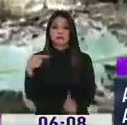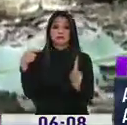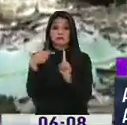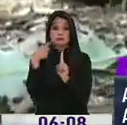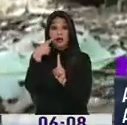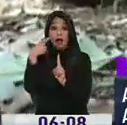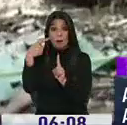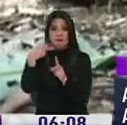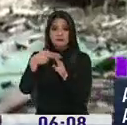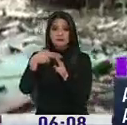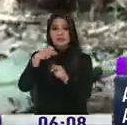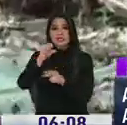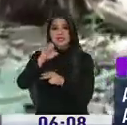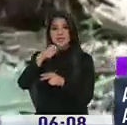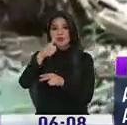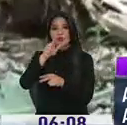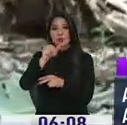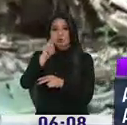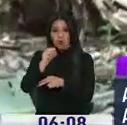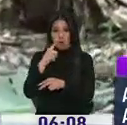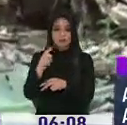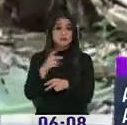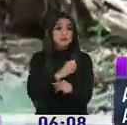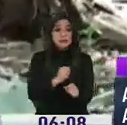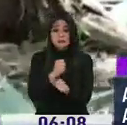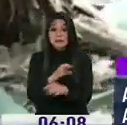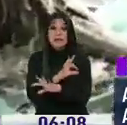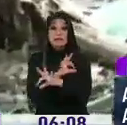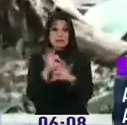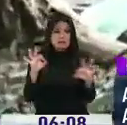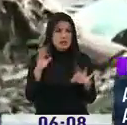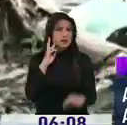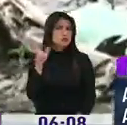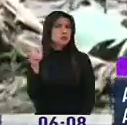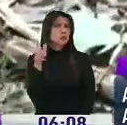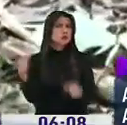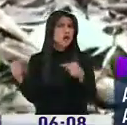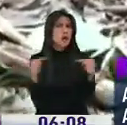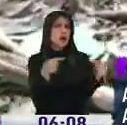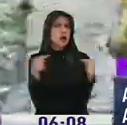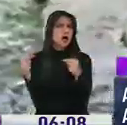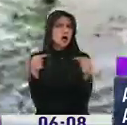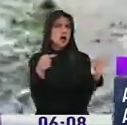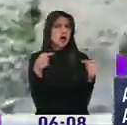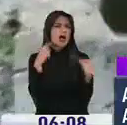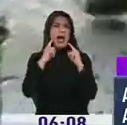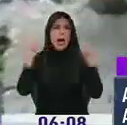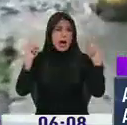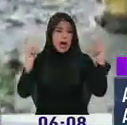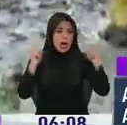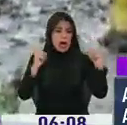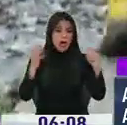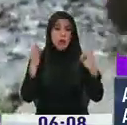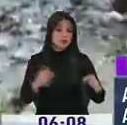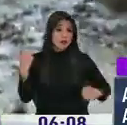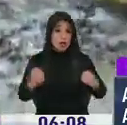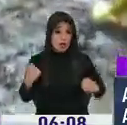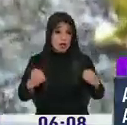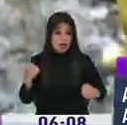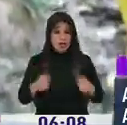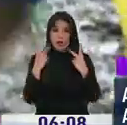que mientras estaba haciendo labores de limpieza, escuchó una discusión y luego gritos desgarradores. Cuando se acercó, vio